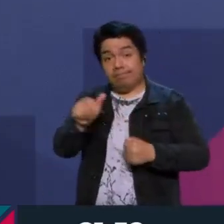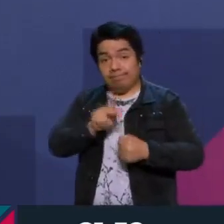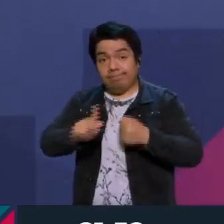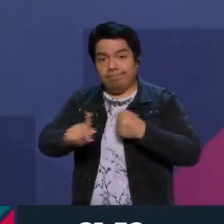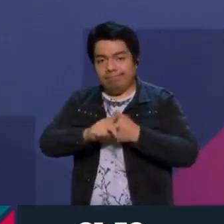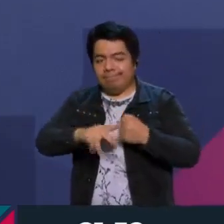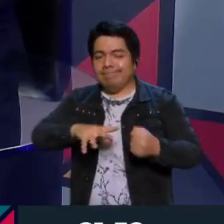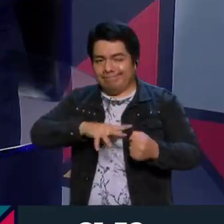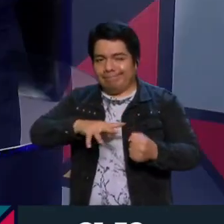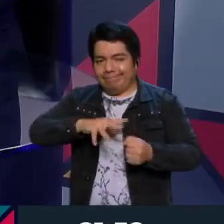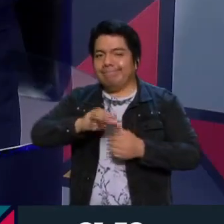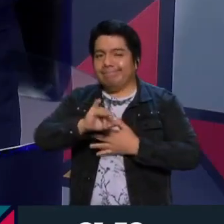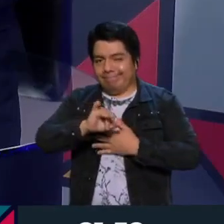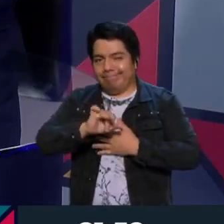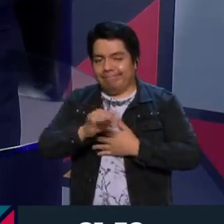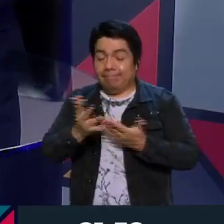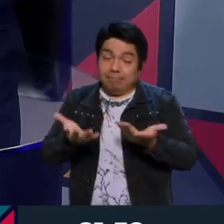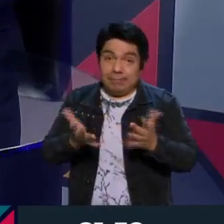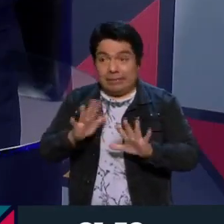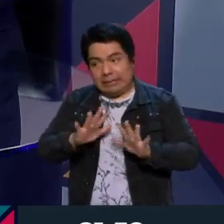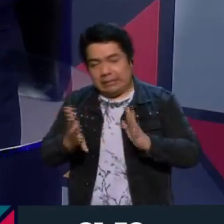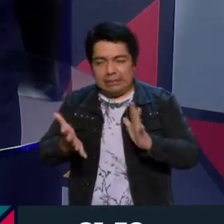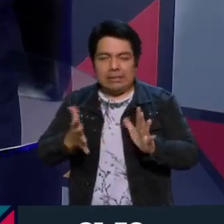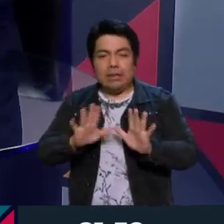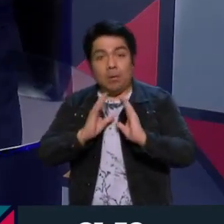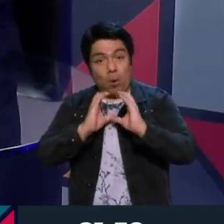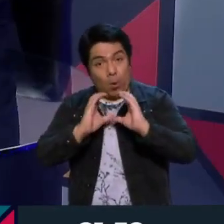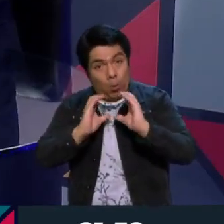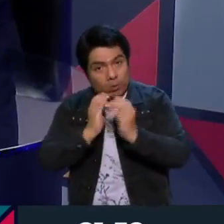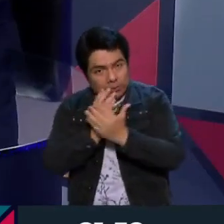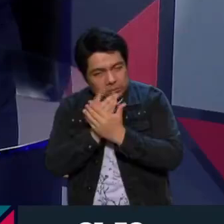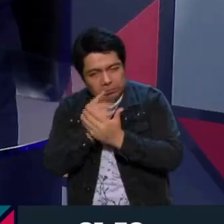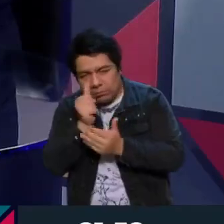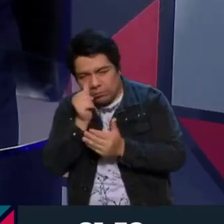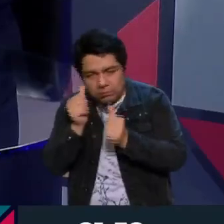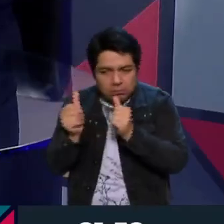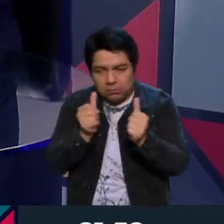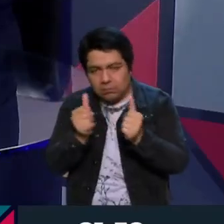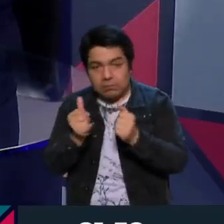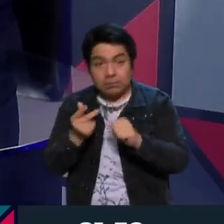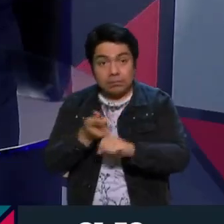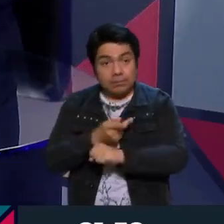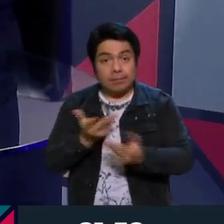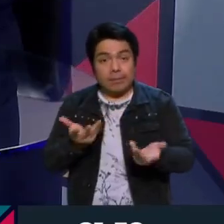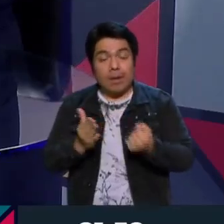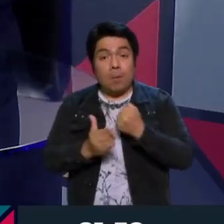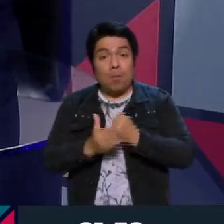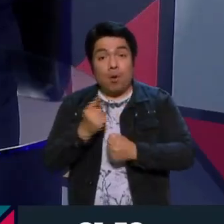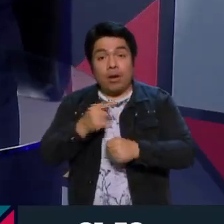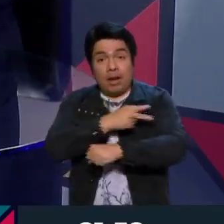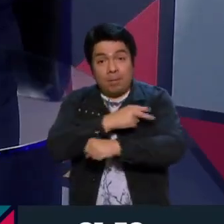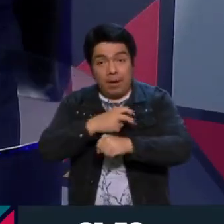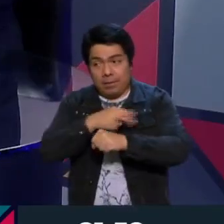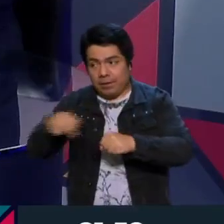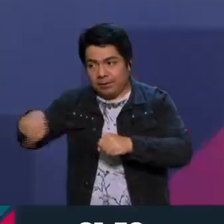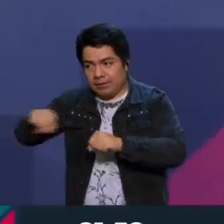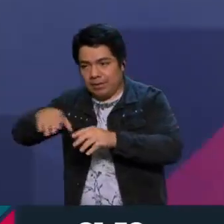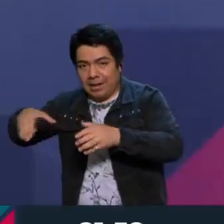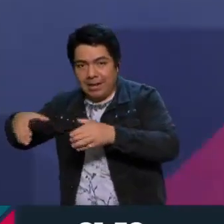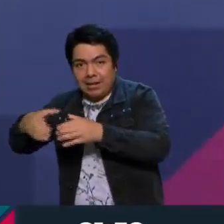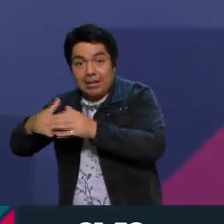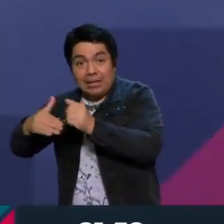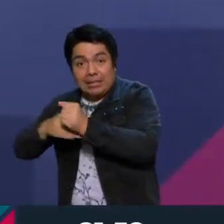creo que no solamente es un aviso para que estemos prevenidos a lo que viene, porque los poderes fácticos son muy poderosos y